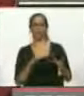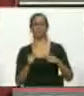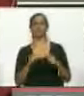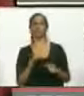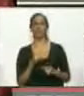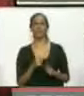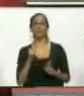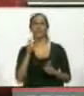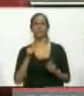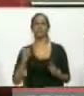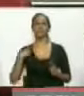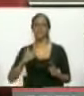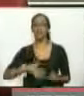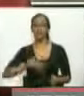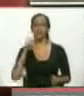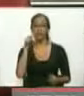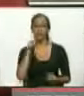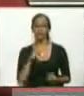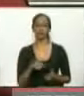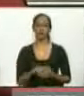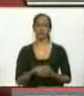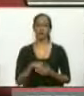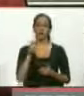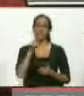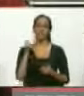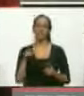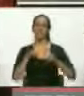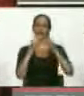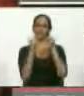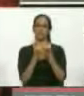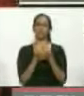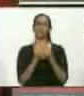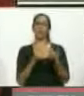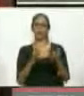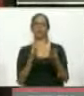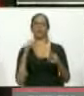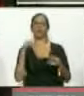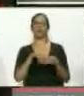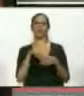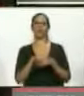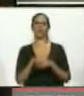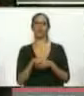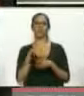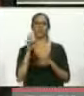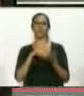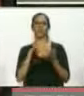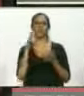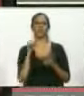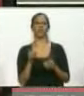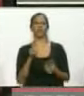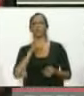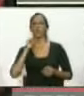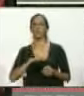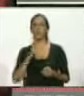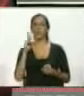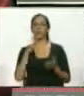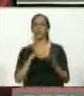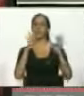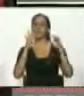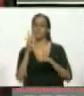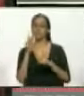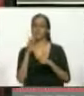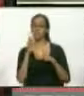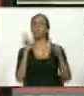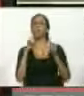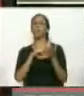la gente que tiene una requiera y por eso la gente se va a organizar para ganar unas elecciones en el 2020 no estamos en el 2015 en el